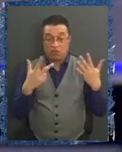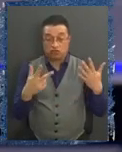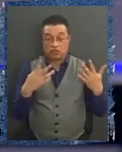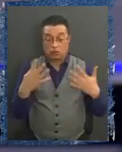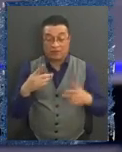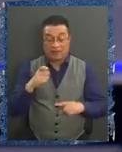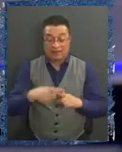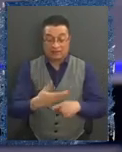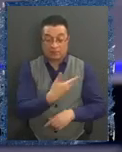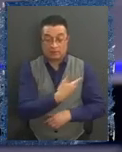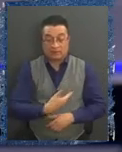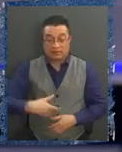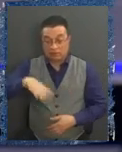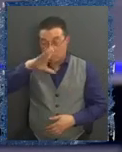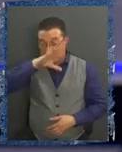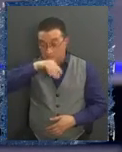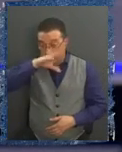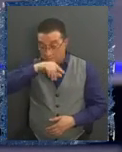expresidente Patricio Aylwin